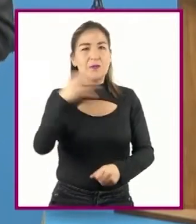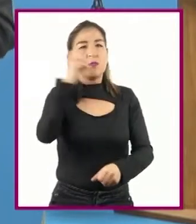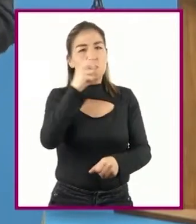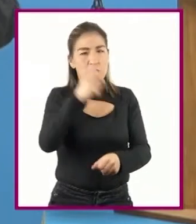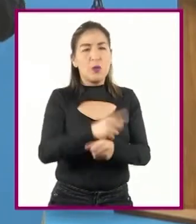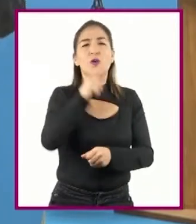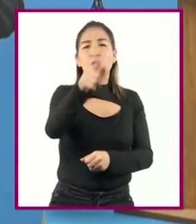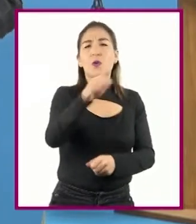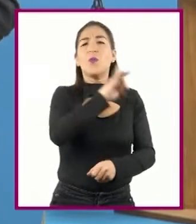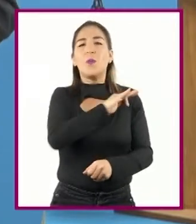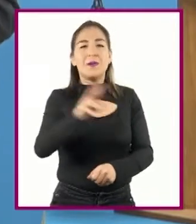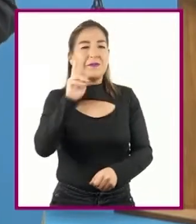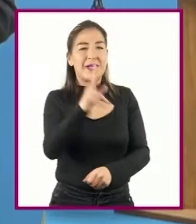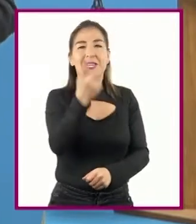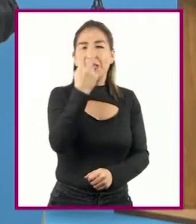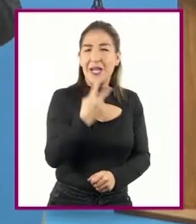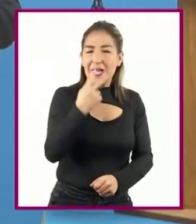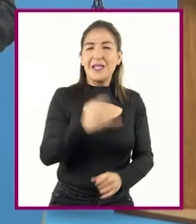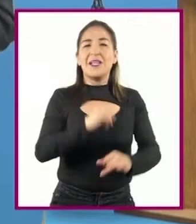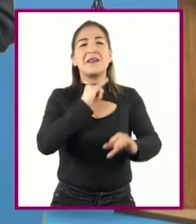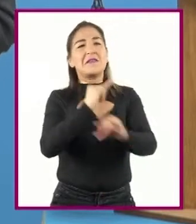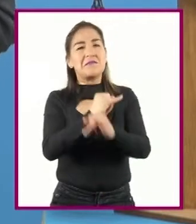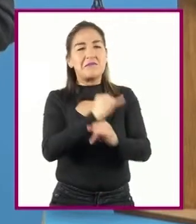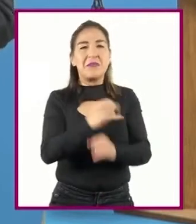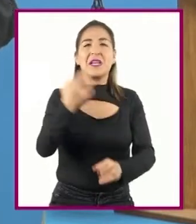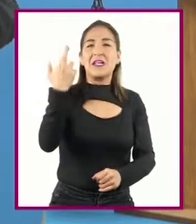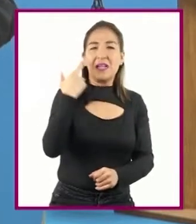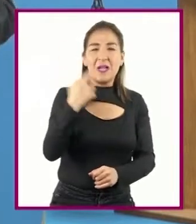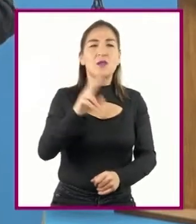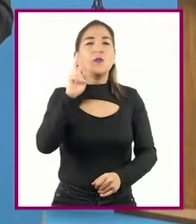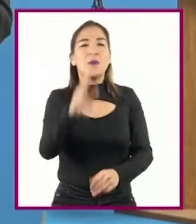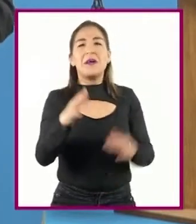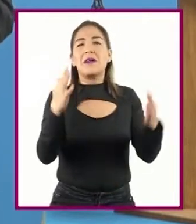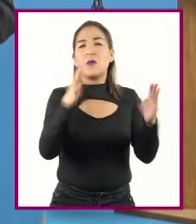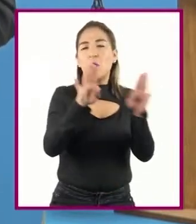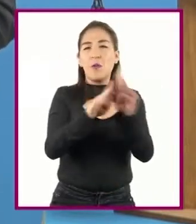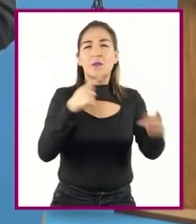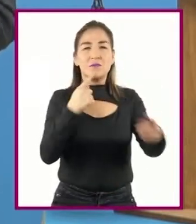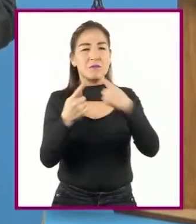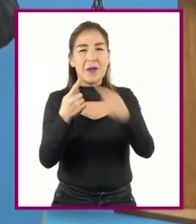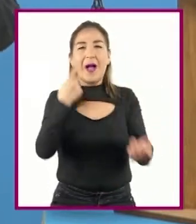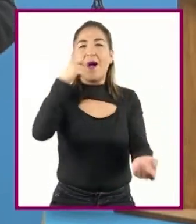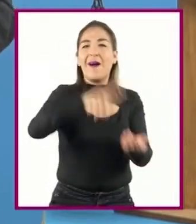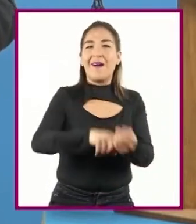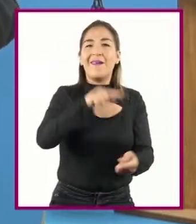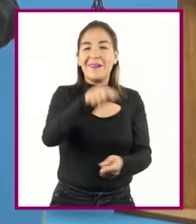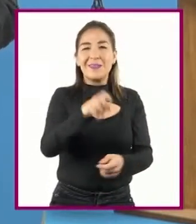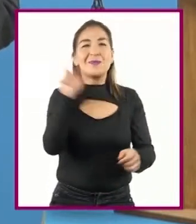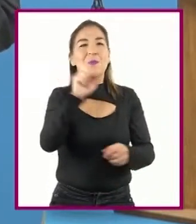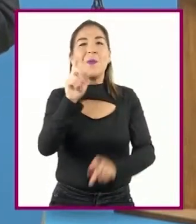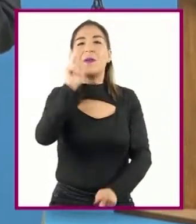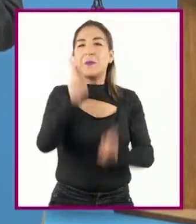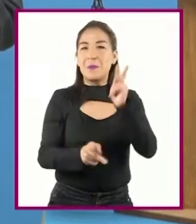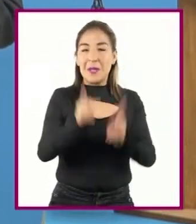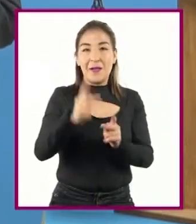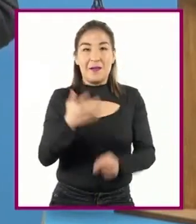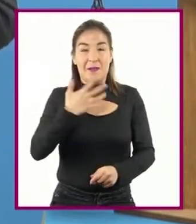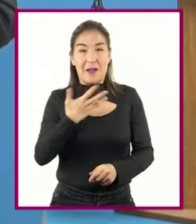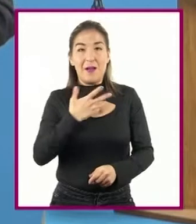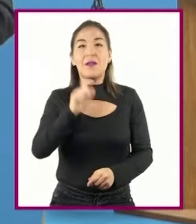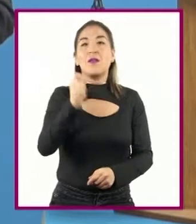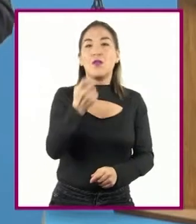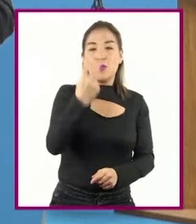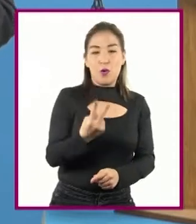la radio, la televisión o en su casa los diálogos que se presentan al hablar entre dos o